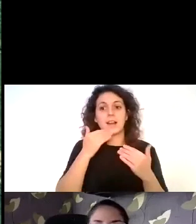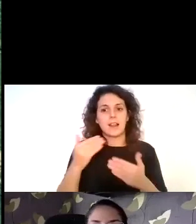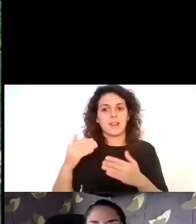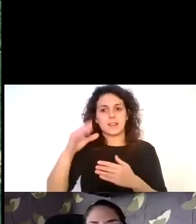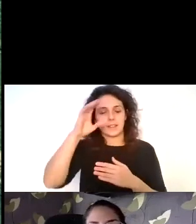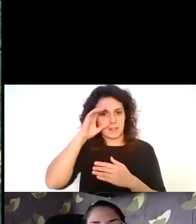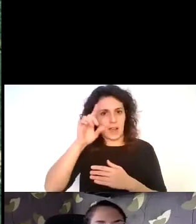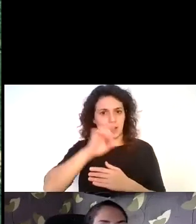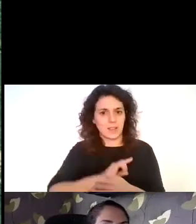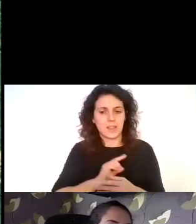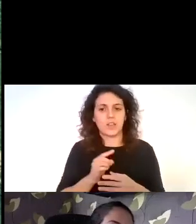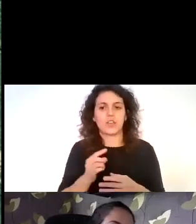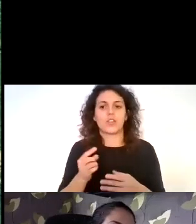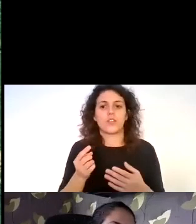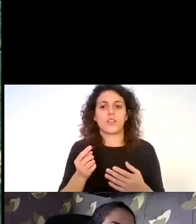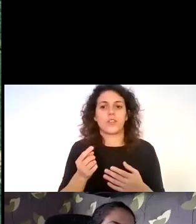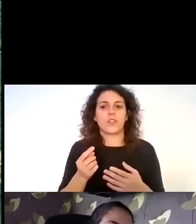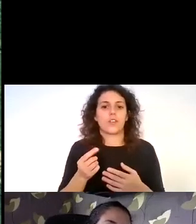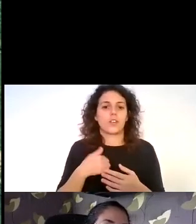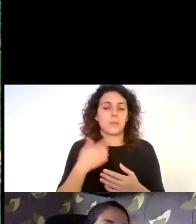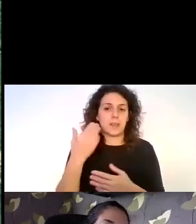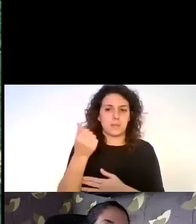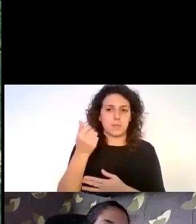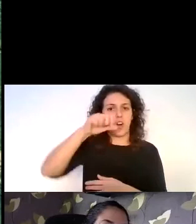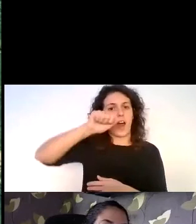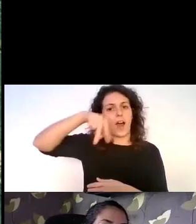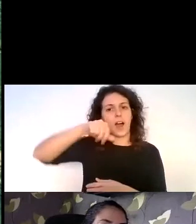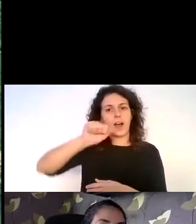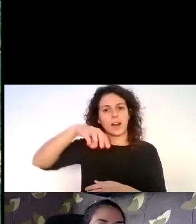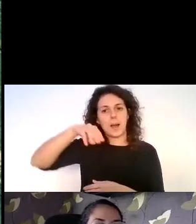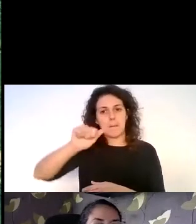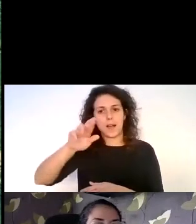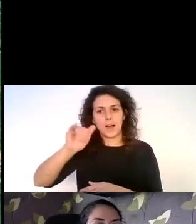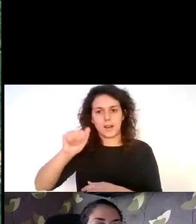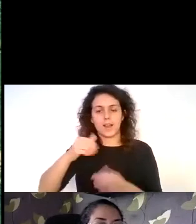recibida y se despide de ustedes su servidora Ana María de Lince. Gracias.